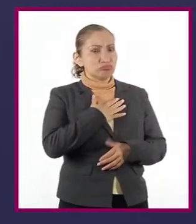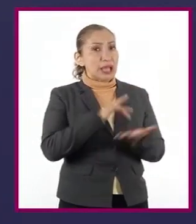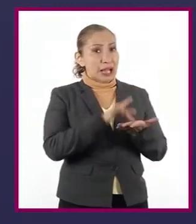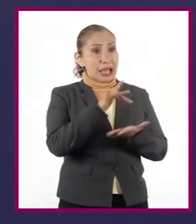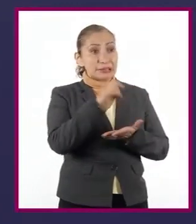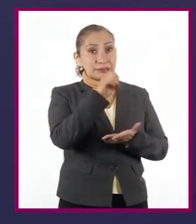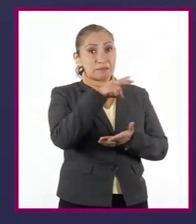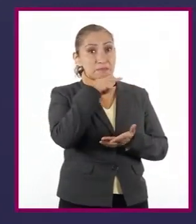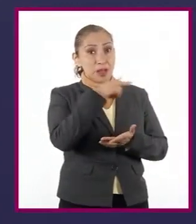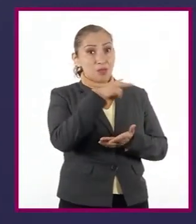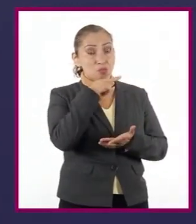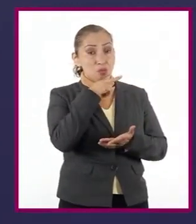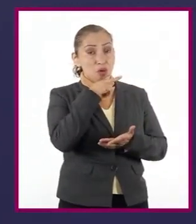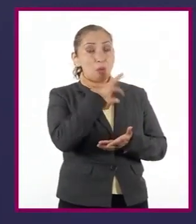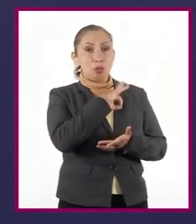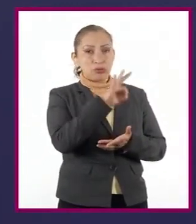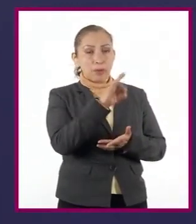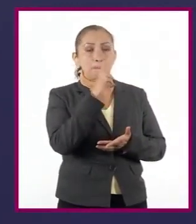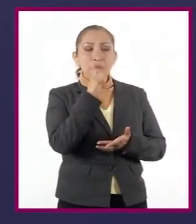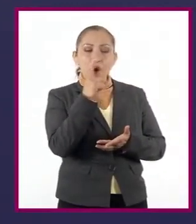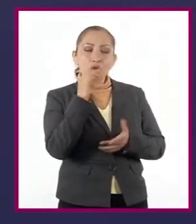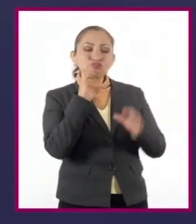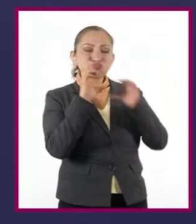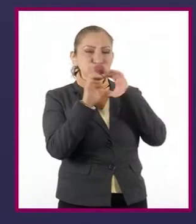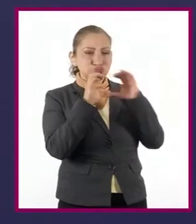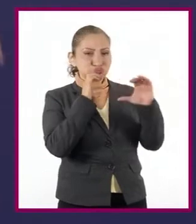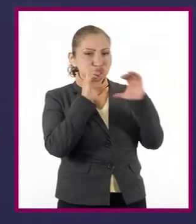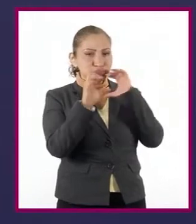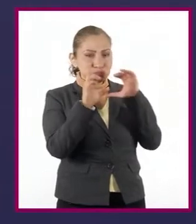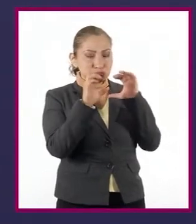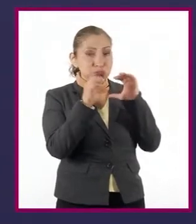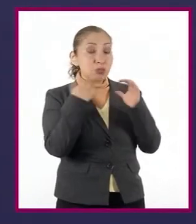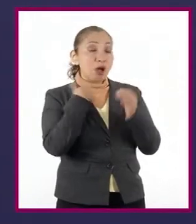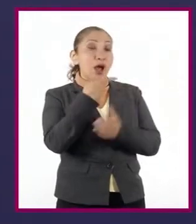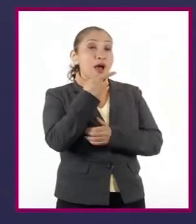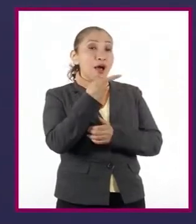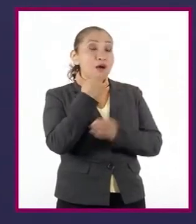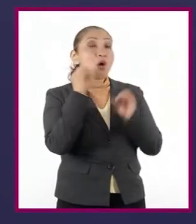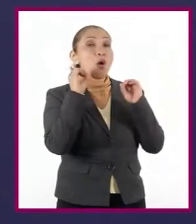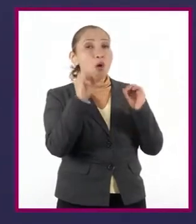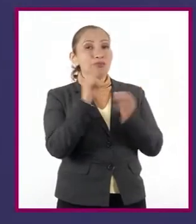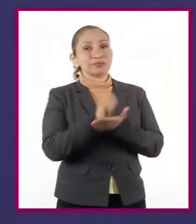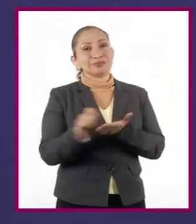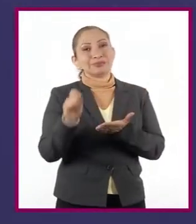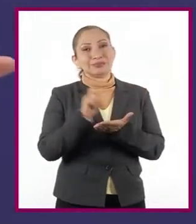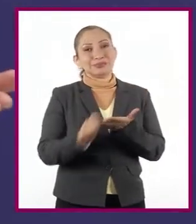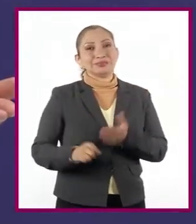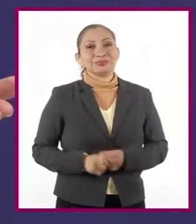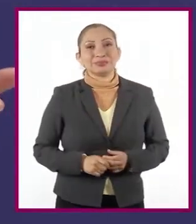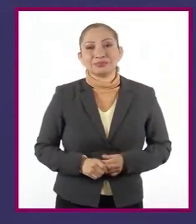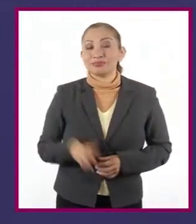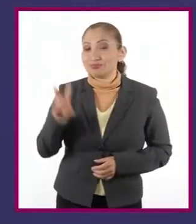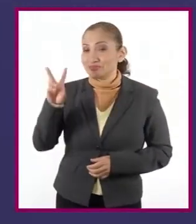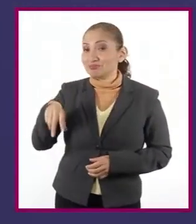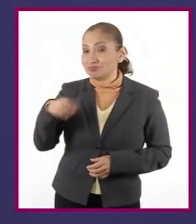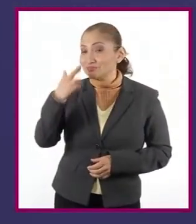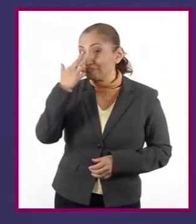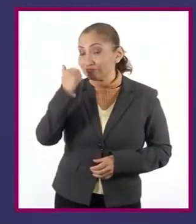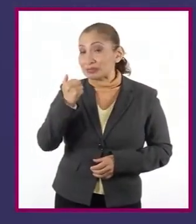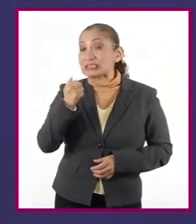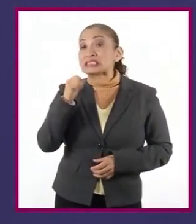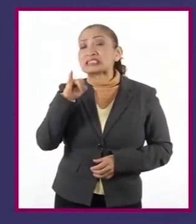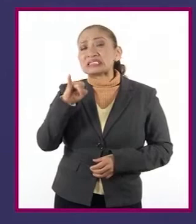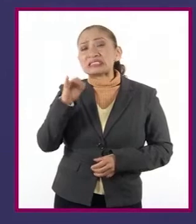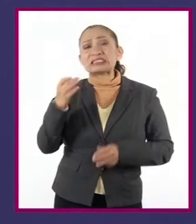gracias a ellos podemos tener una mejor comunicación, ya sea oral o escrita. Tienes razón, y aunque